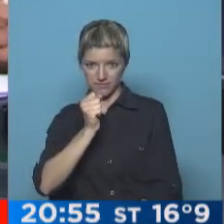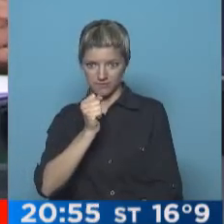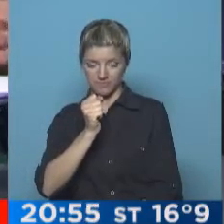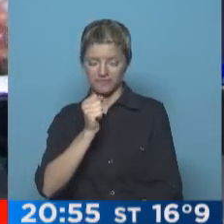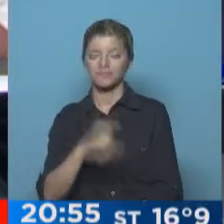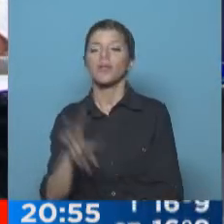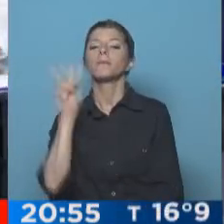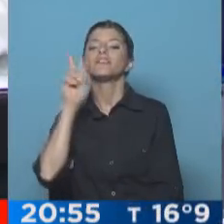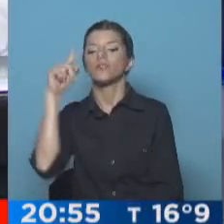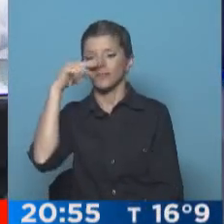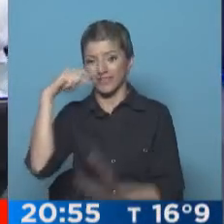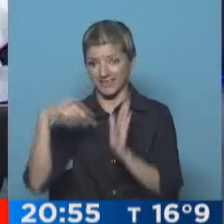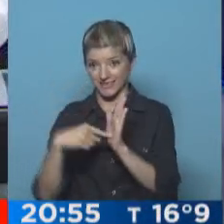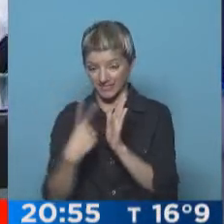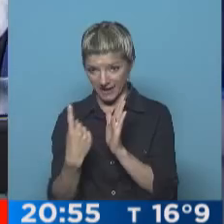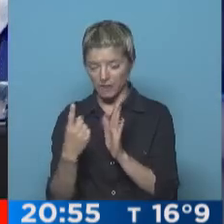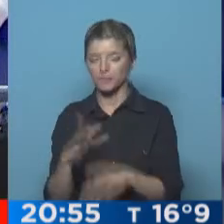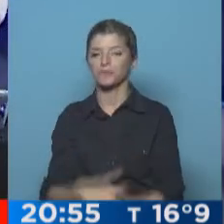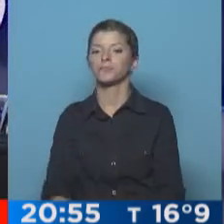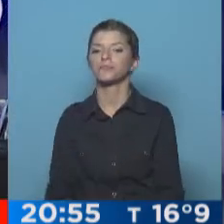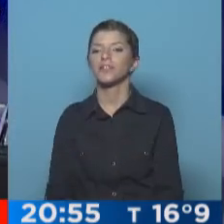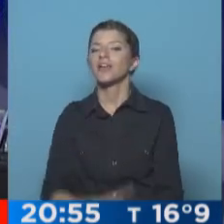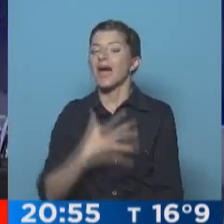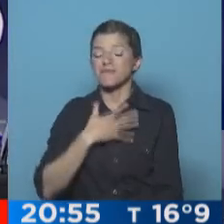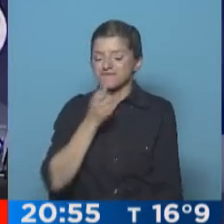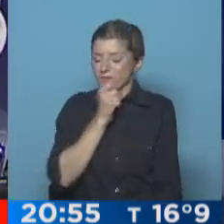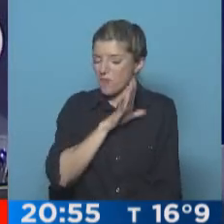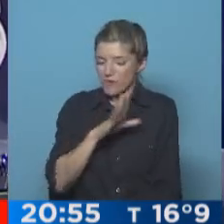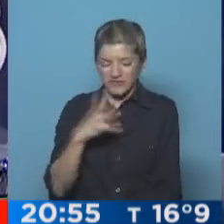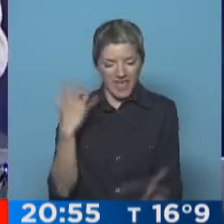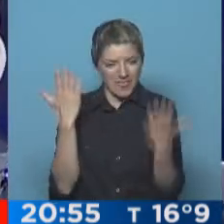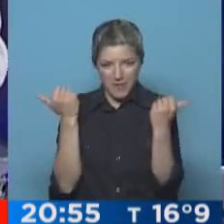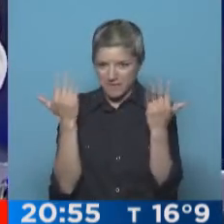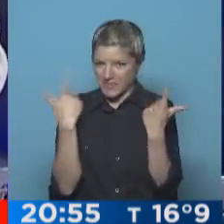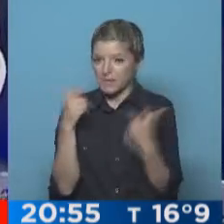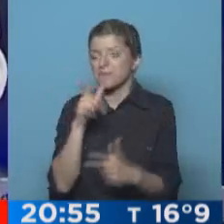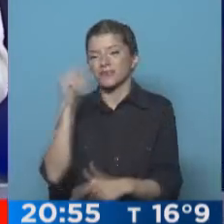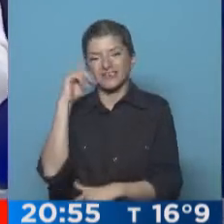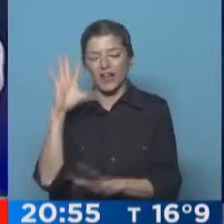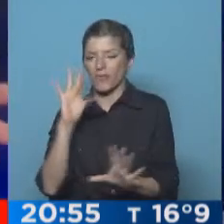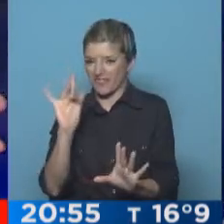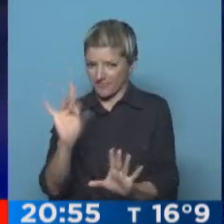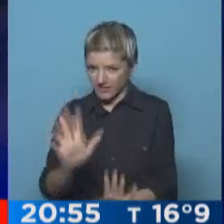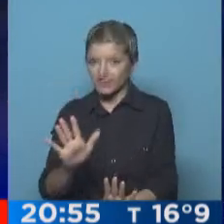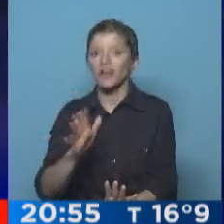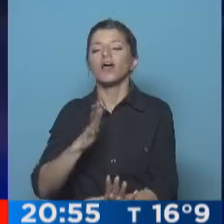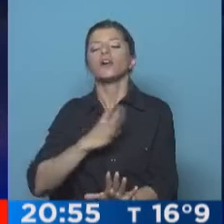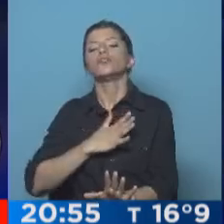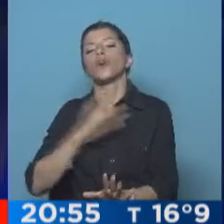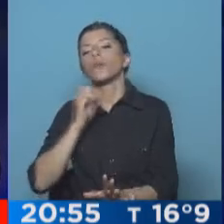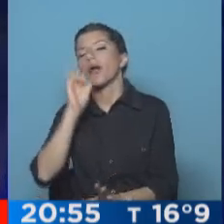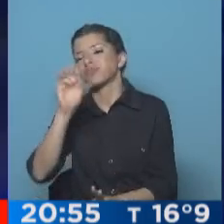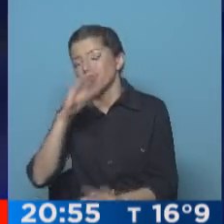noticiero de Visión 7 Central. Odio las despedidas, me parece un momento bastante complicado. No voy a dar nombres porque